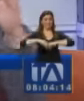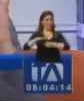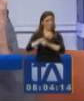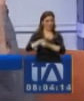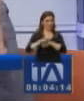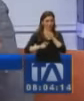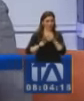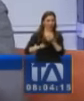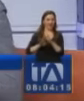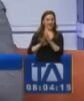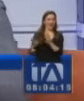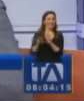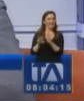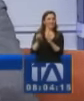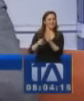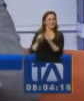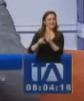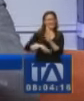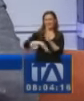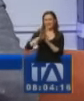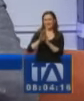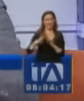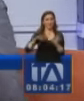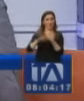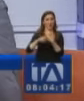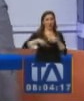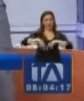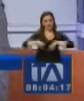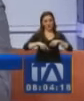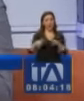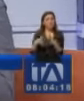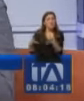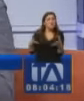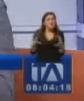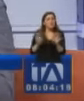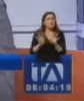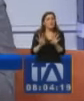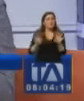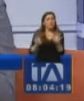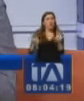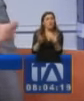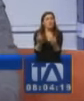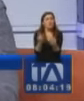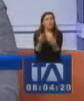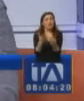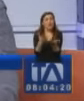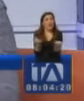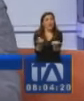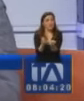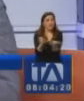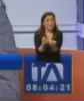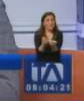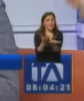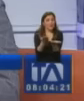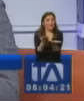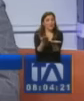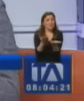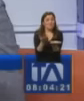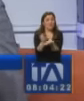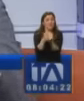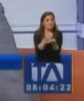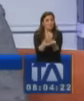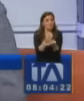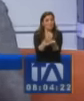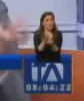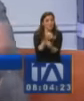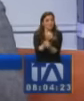las grandes necesidades de movilidad no están solamente en el hipercentro, donde está planteado el metro. Bueno, pero Quito Cables es justamente esa idea, ¿no?